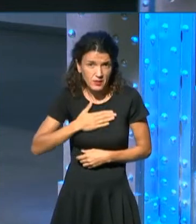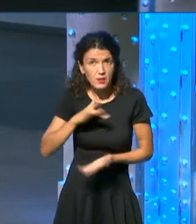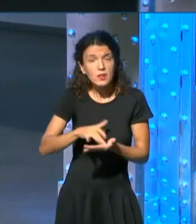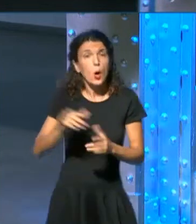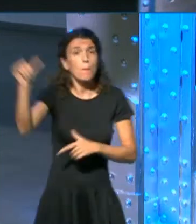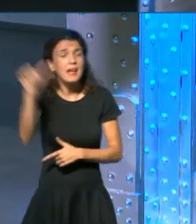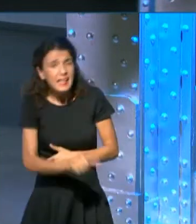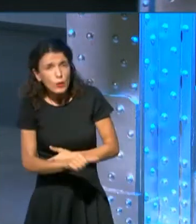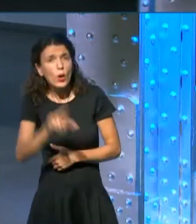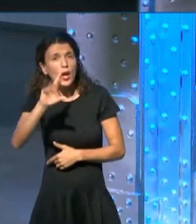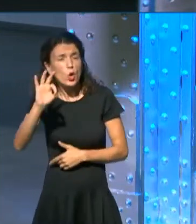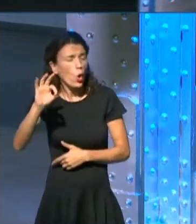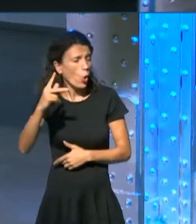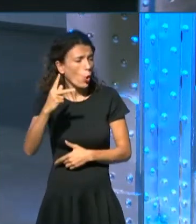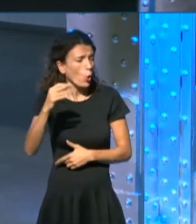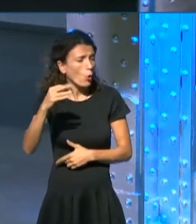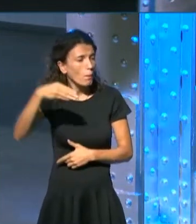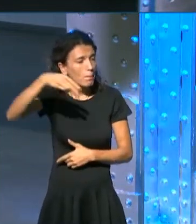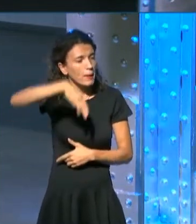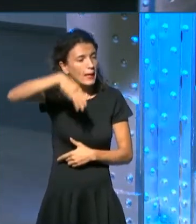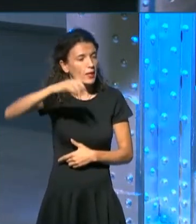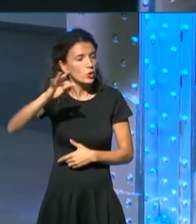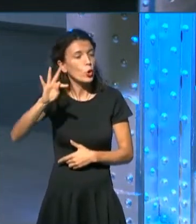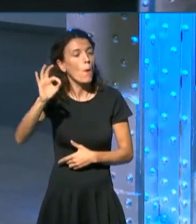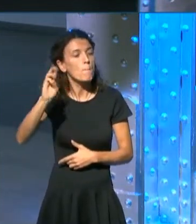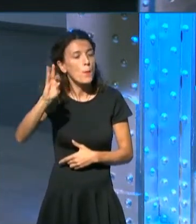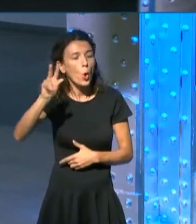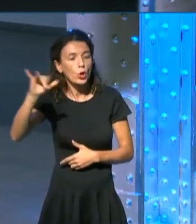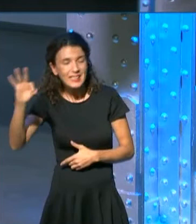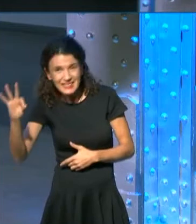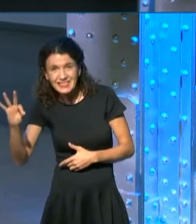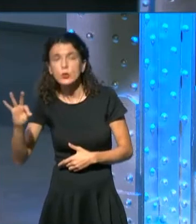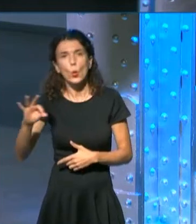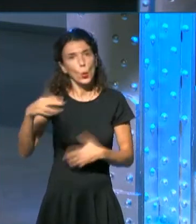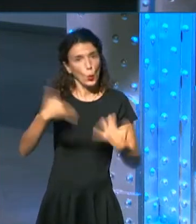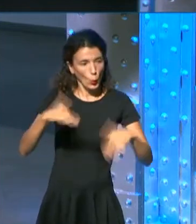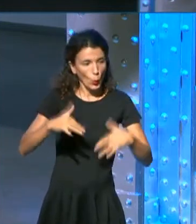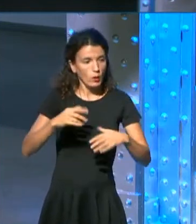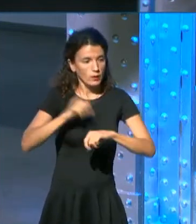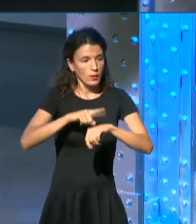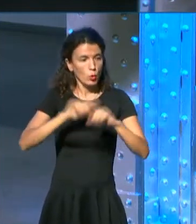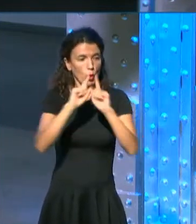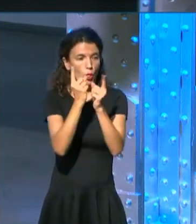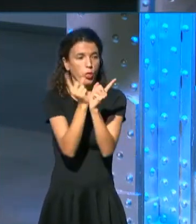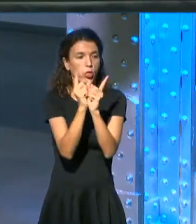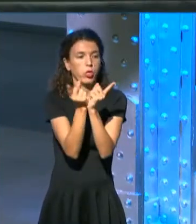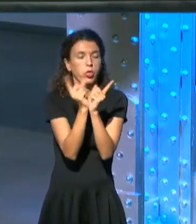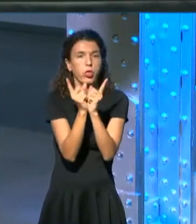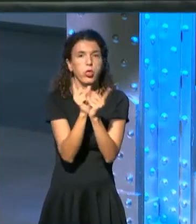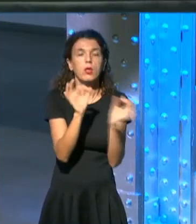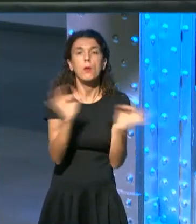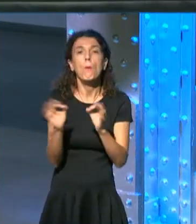película Metrópolis, un pobre señor que está moviendo unas manecillas de un reloj, debe ser costosísimo. Bueno, la